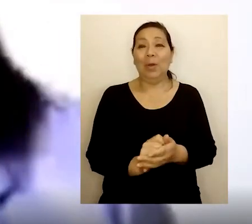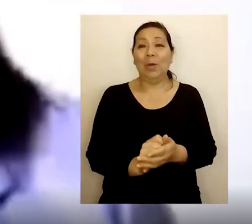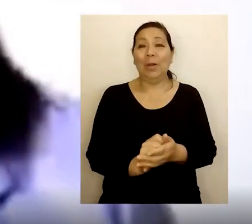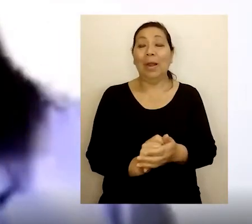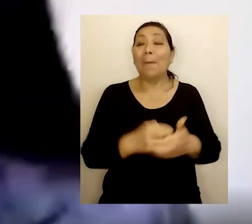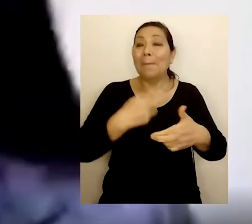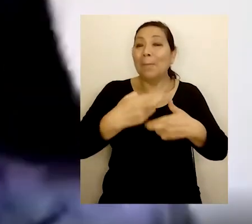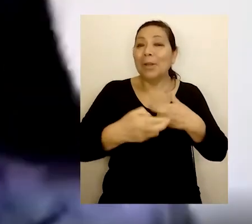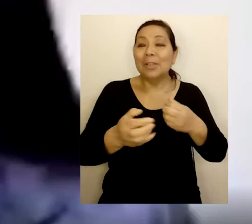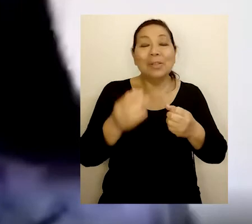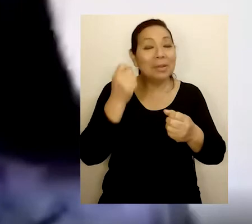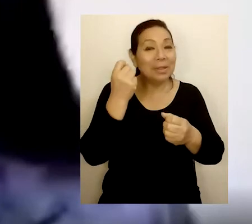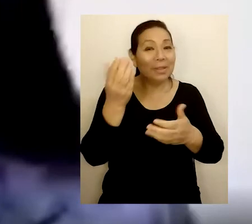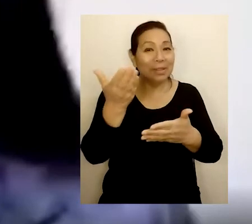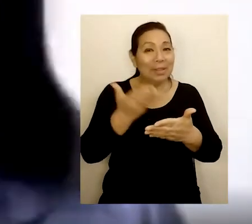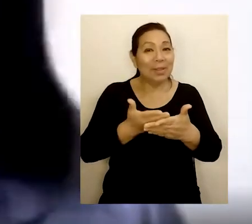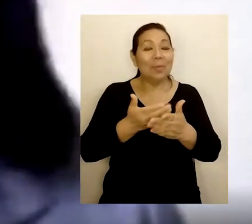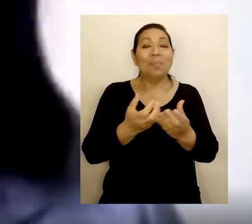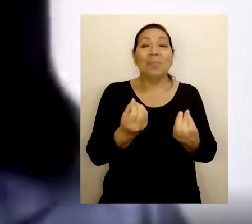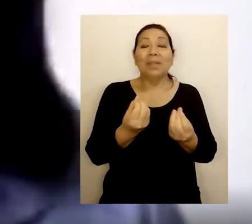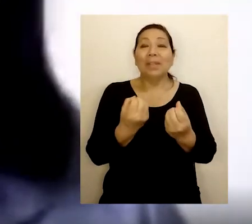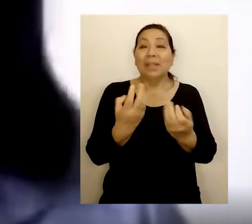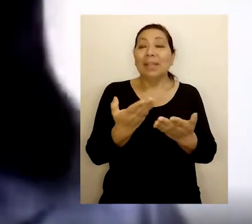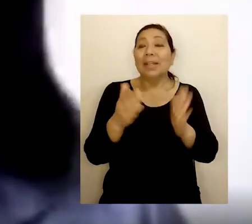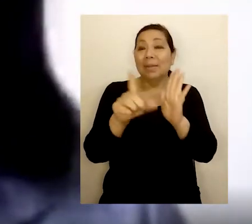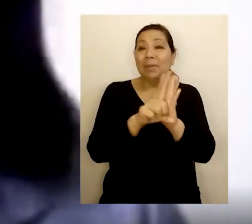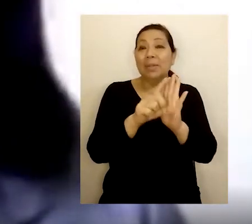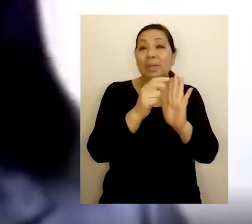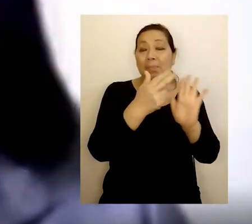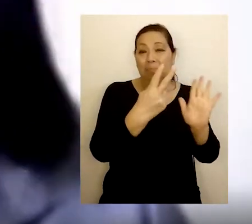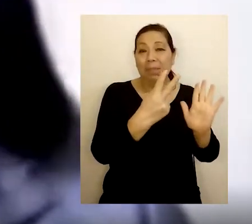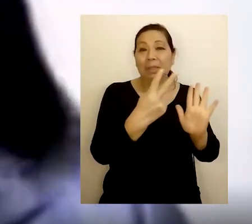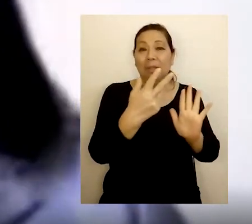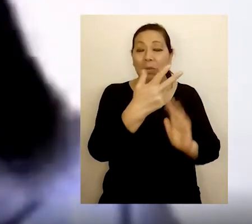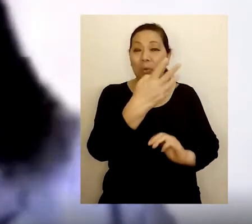cuando el proceso comprende a los funcionarios comprendidos en la ley